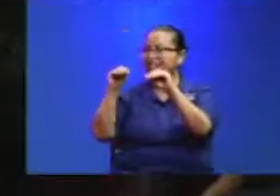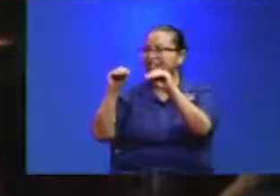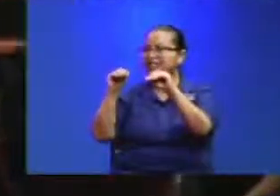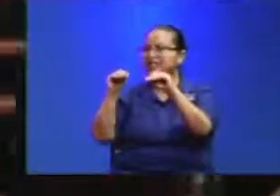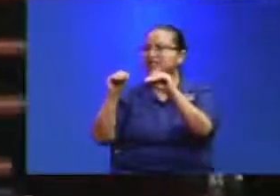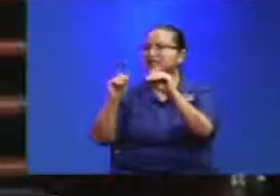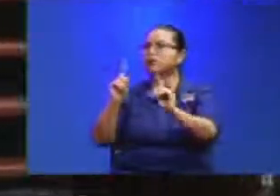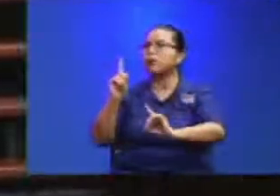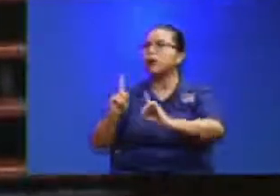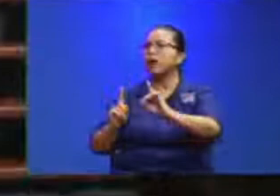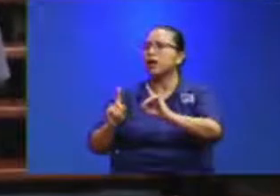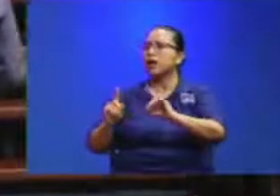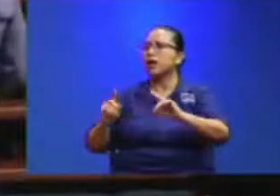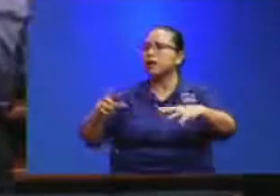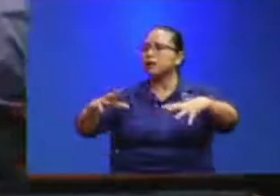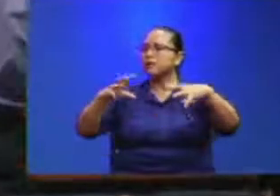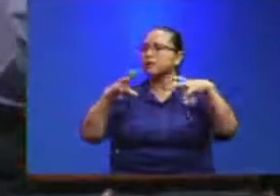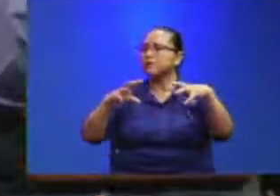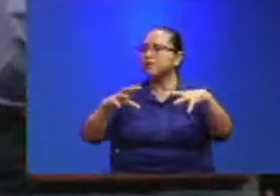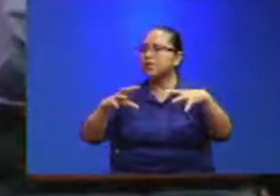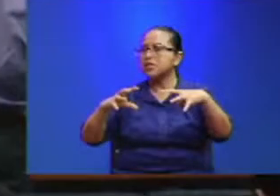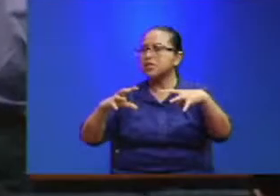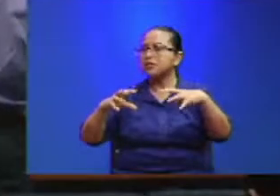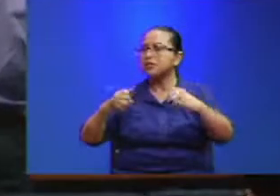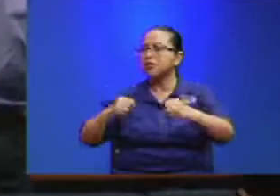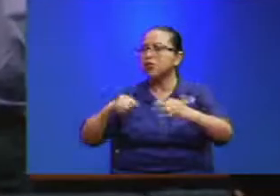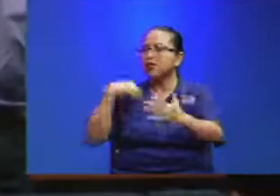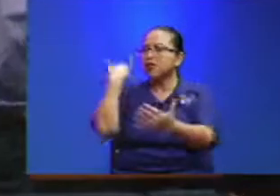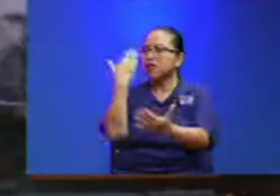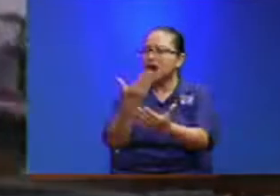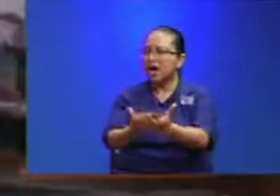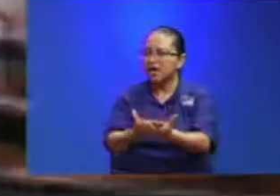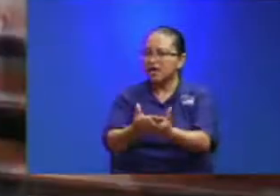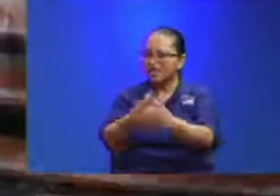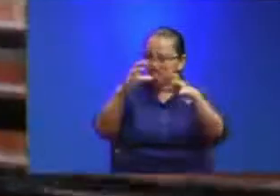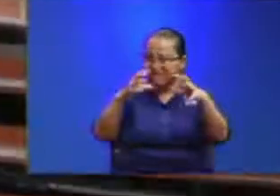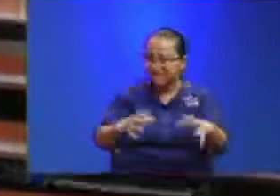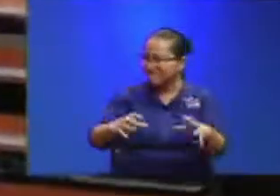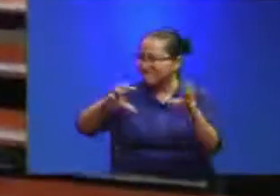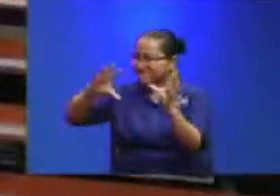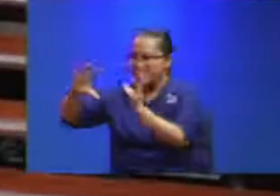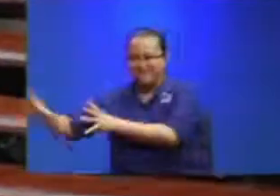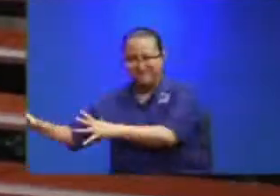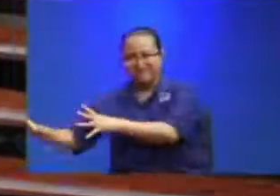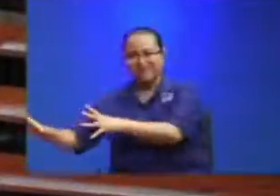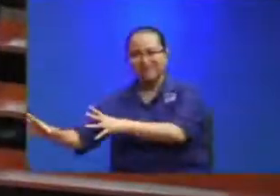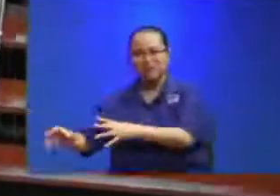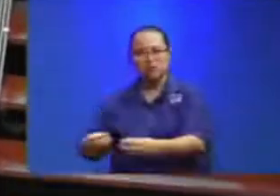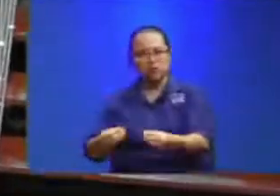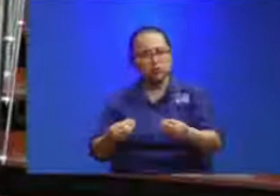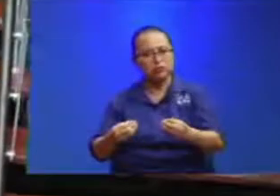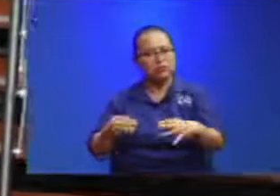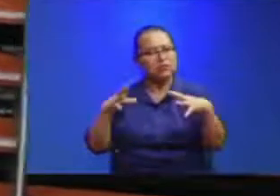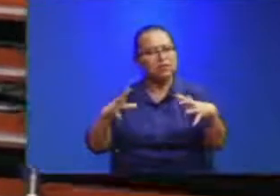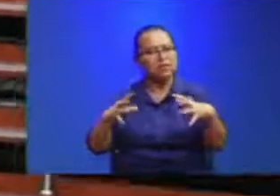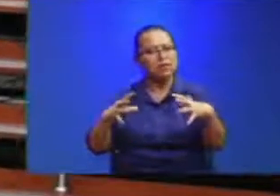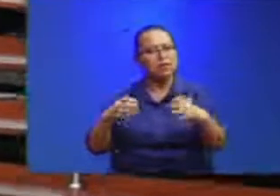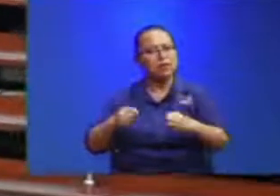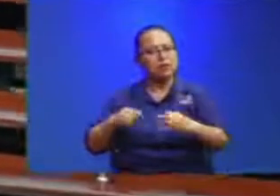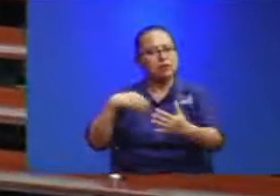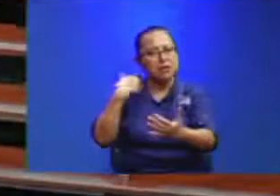las piedras que debe de quitar de ese camino tan hermoso que dios lo ha puesto hay un montón de piedras